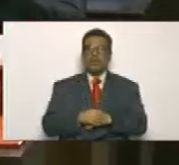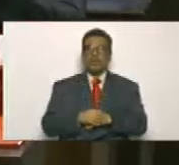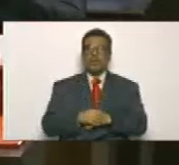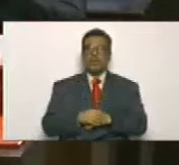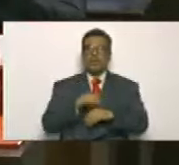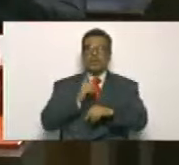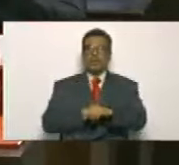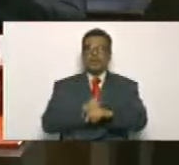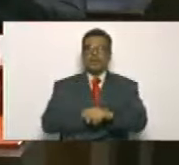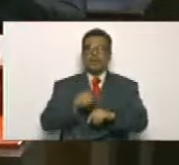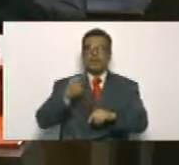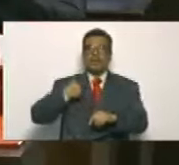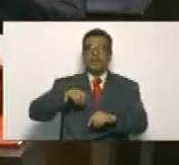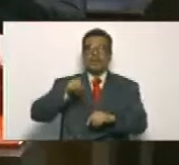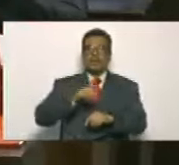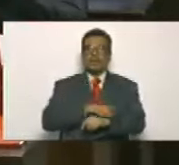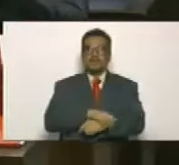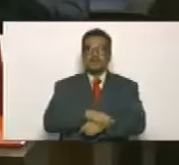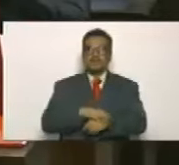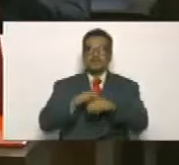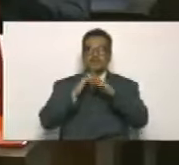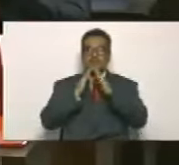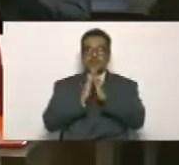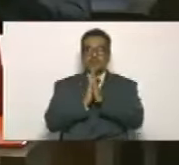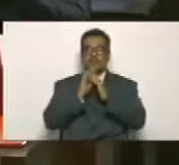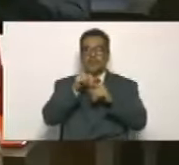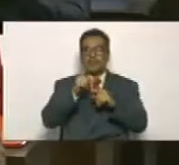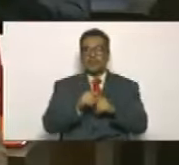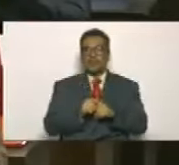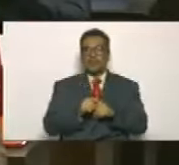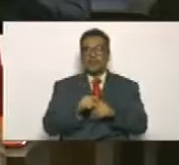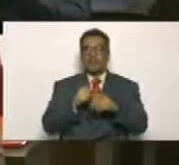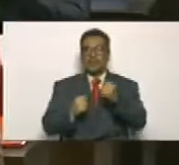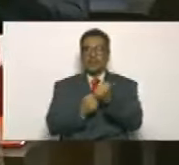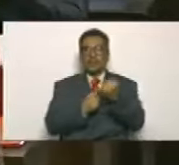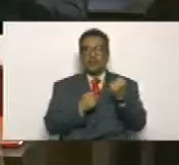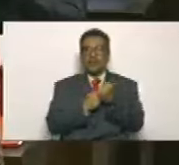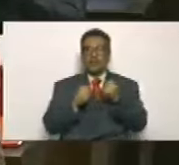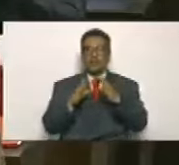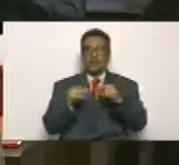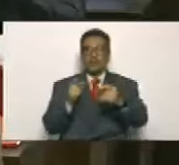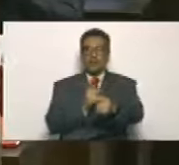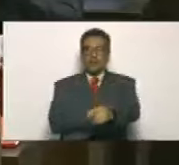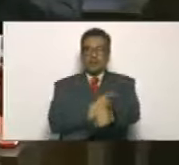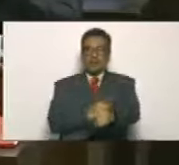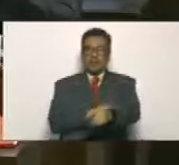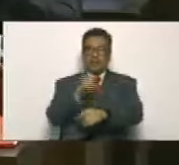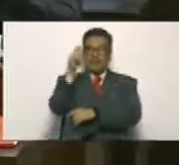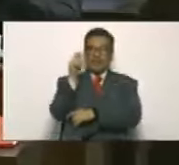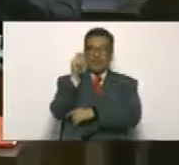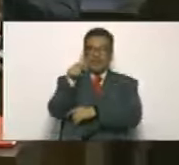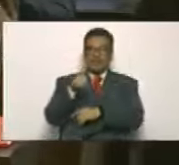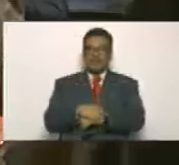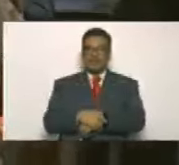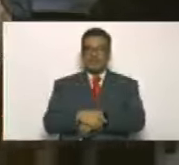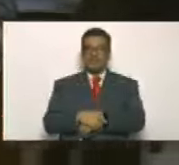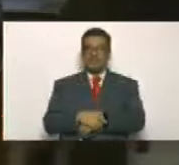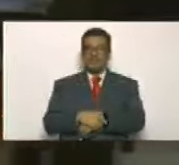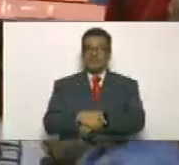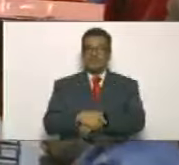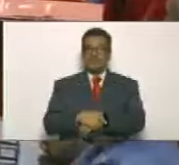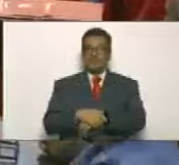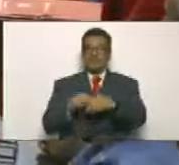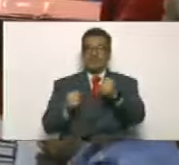del tiempo que me tiene, pero le pido su benevolencia con el apoyo de mis hermanos y hermanas diputadas que